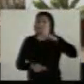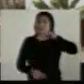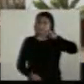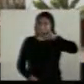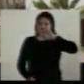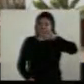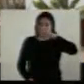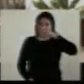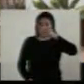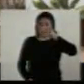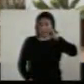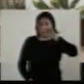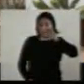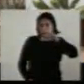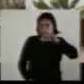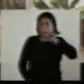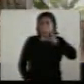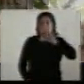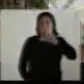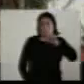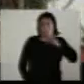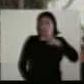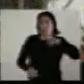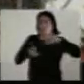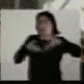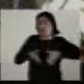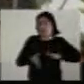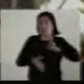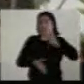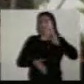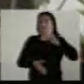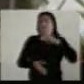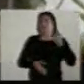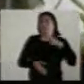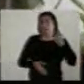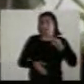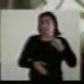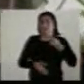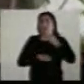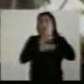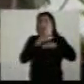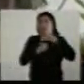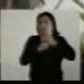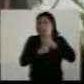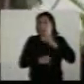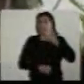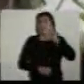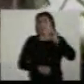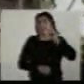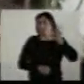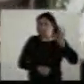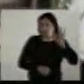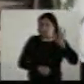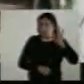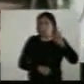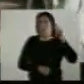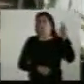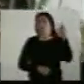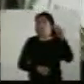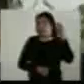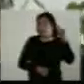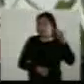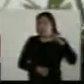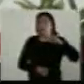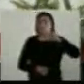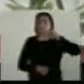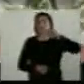Michael, que se escribe Michael Urtecho Medina. Yo nací el 6 de noviembre del año 69 en Trujillo y soy